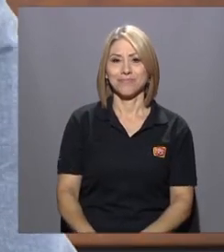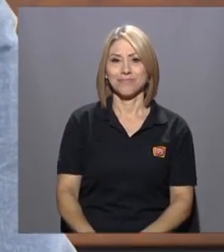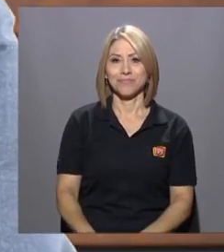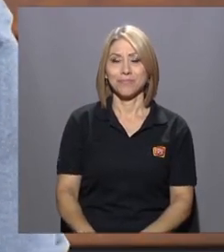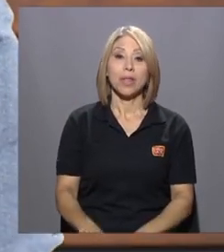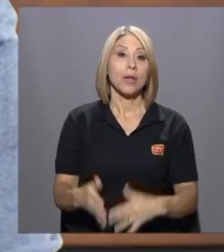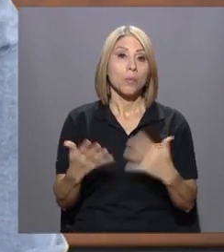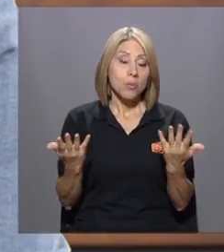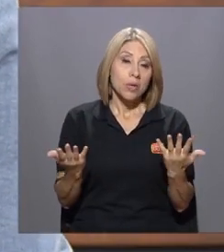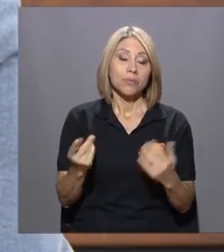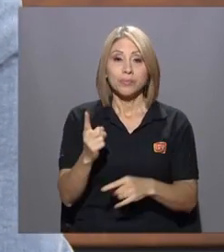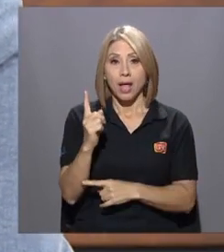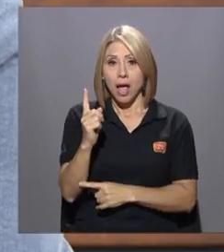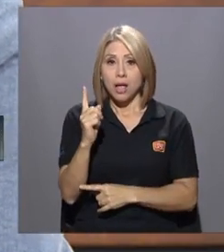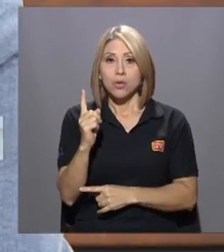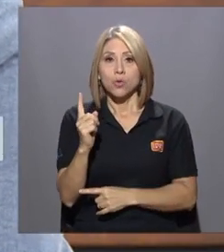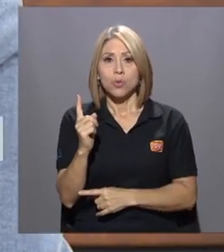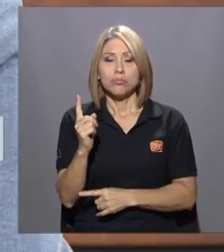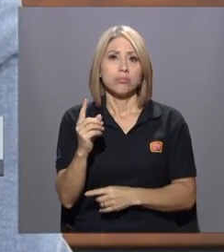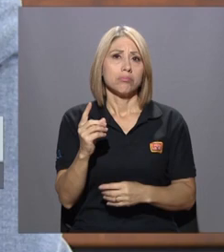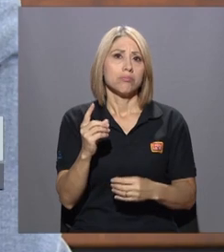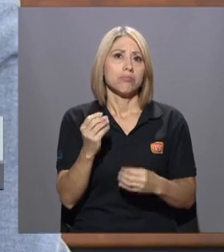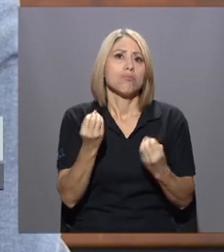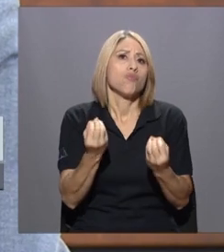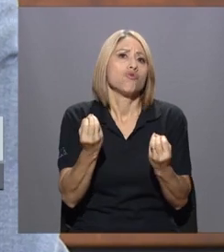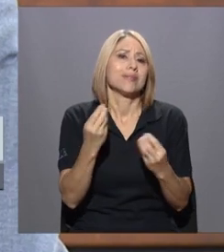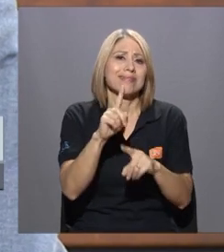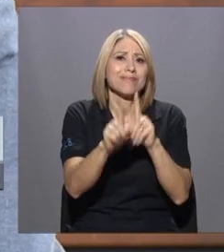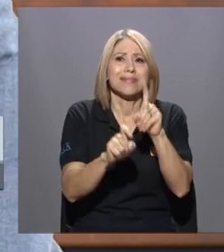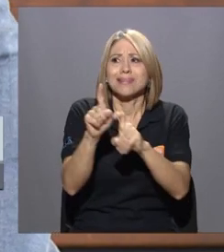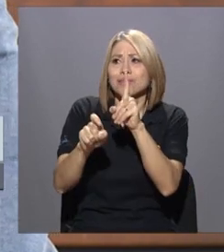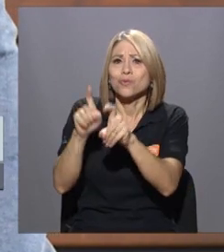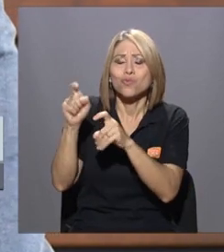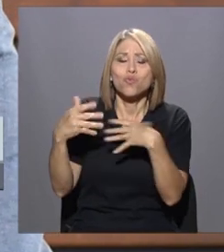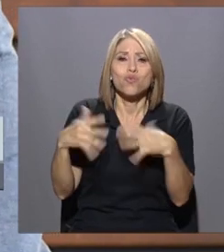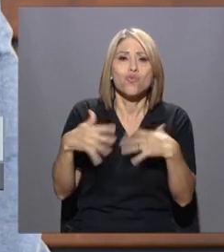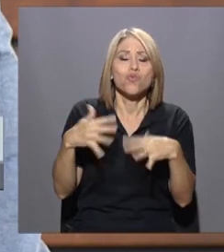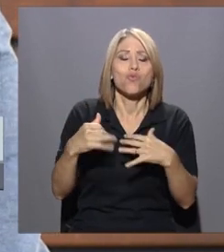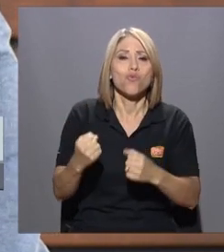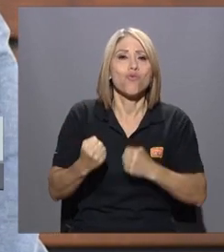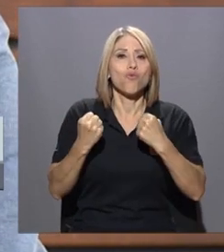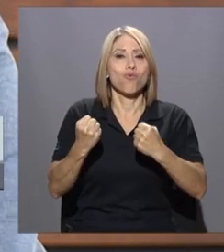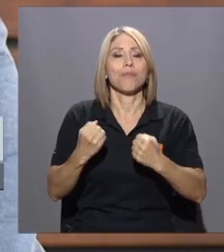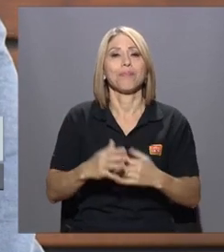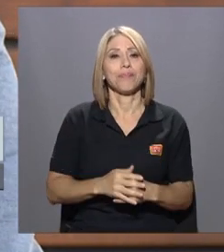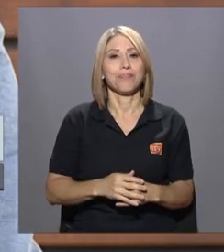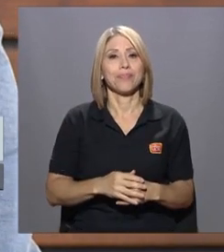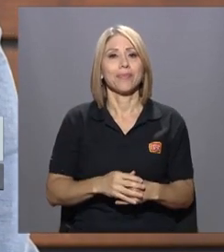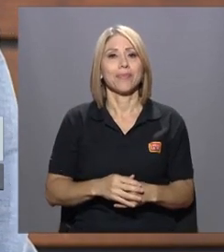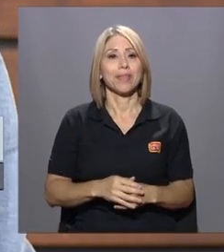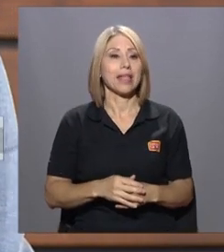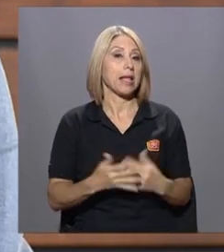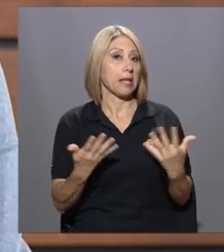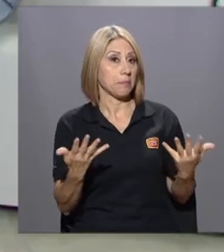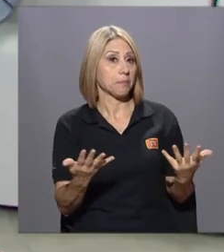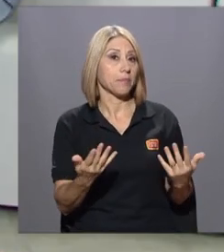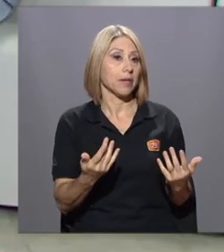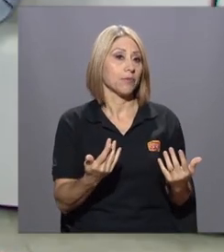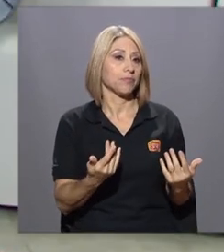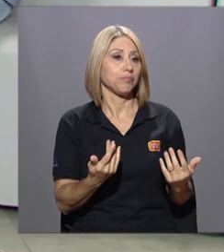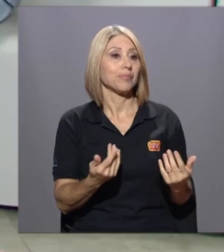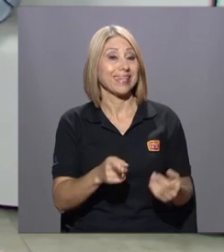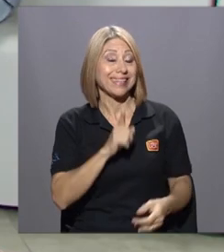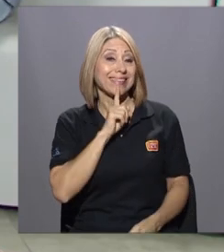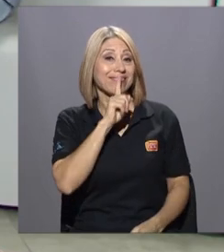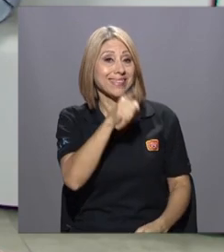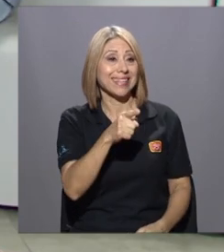Bueno, hay una gran cantidad de preguntas, que es una batería potentísima. Creo que es verdaderamente